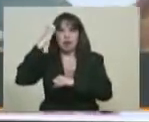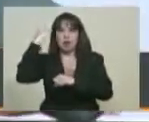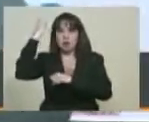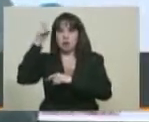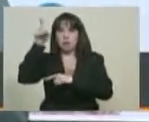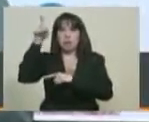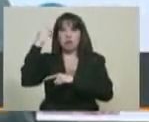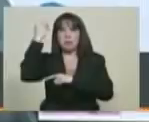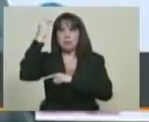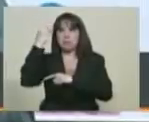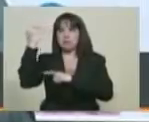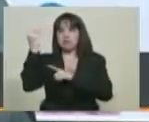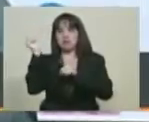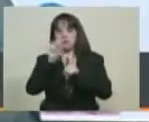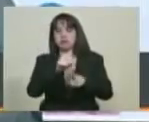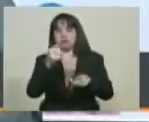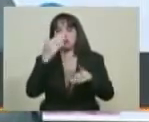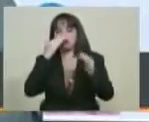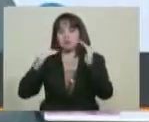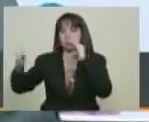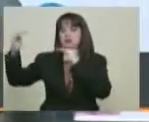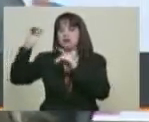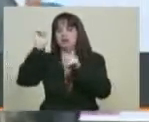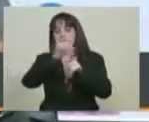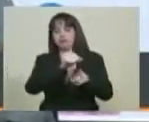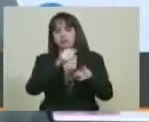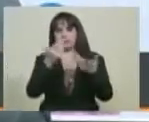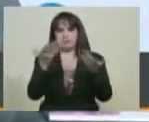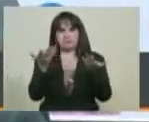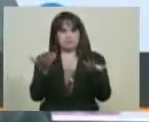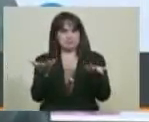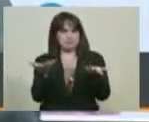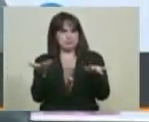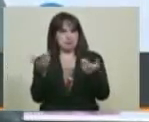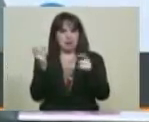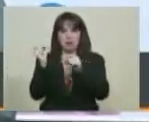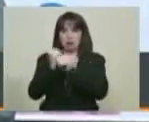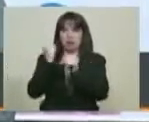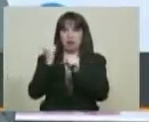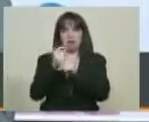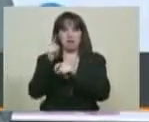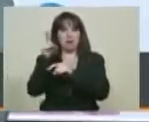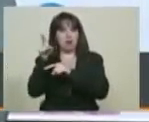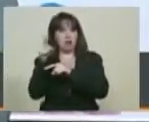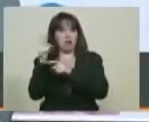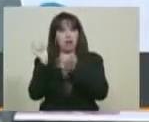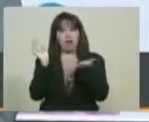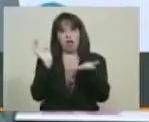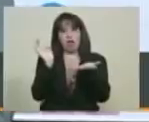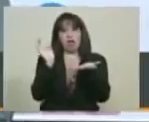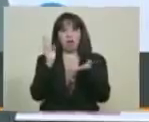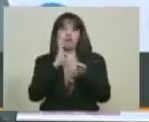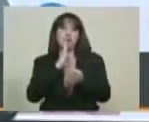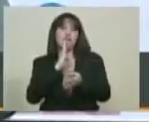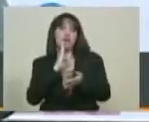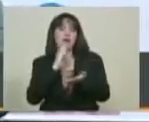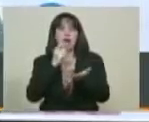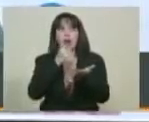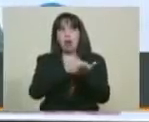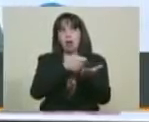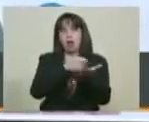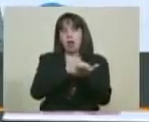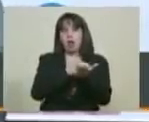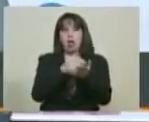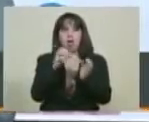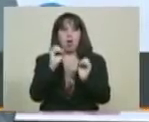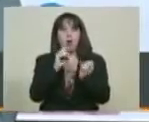se creen superiores a nosotros. Son chéveres, entonces ellos trabajan. Ay, te puede salir una bequita. Ay, te puede salir